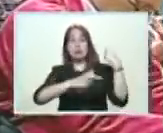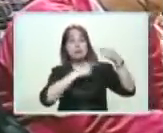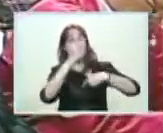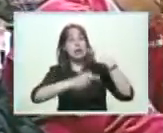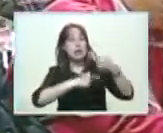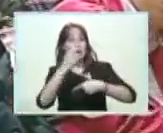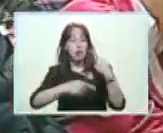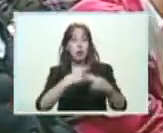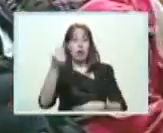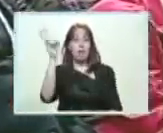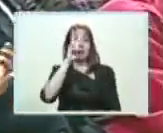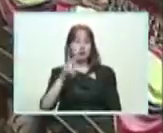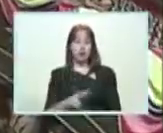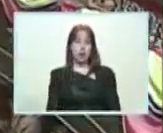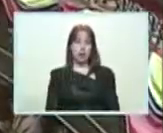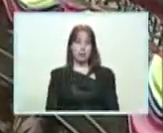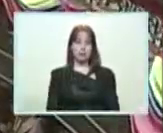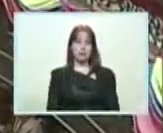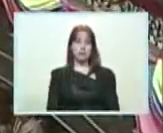Venezuela.